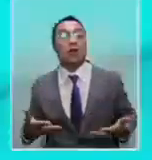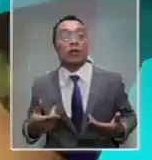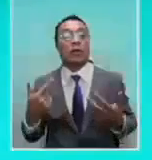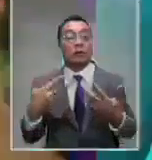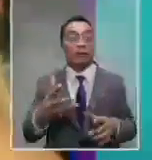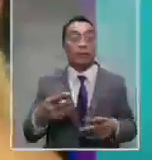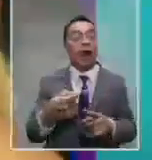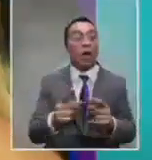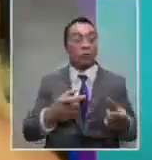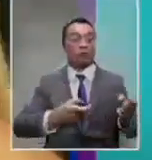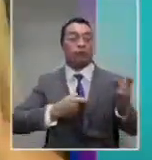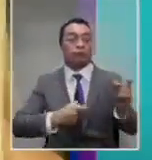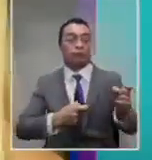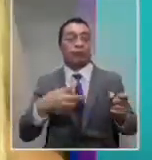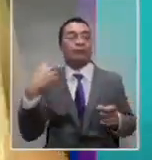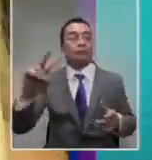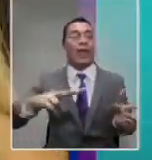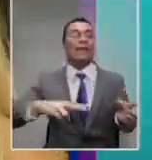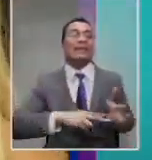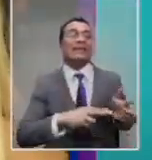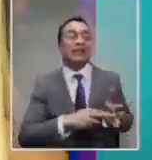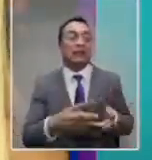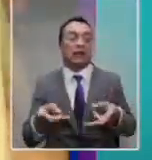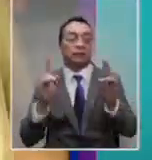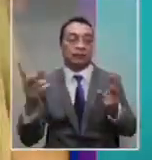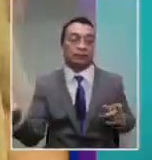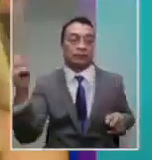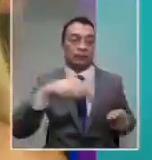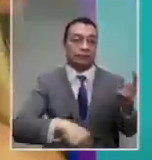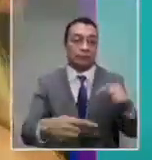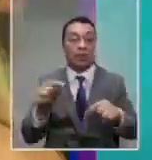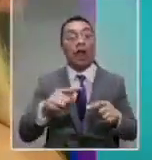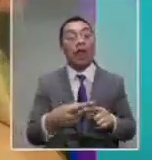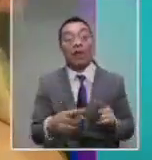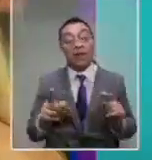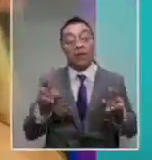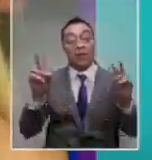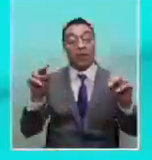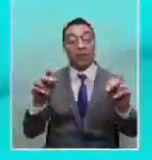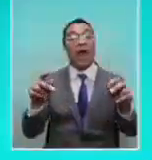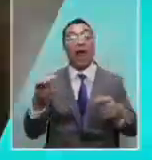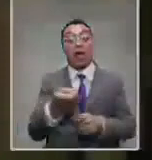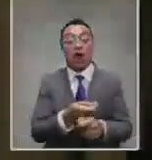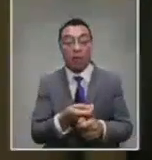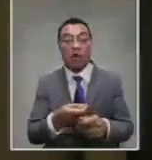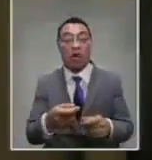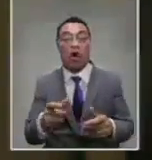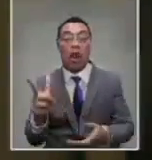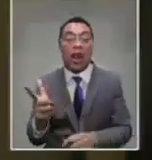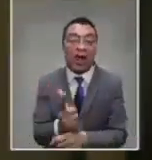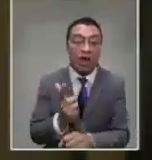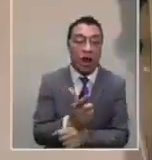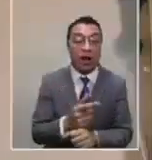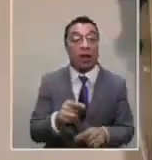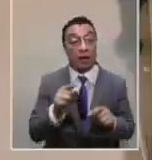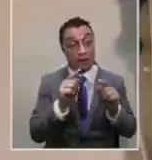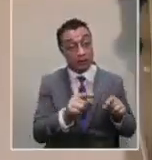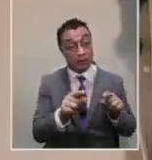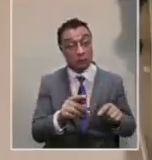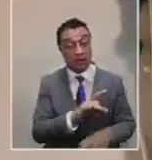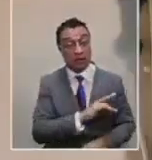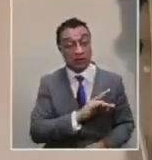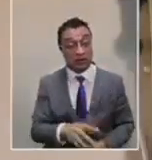motivados por un conflicto armado, a diferencia de la mayoría de los inmigrantes latinoamericanos, que vienen por razones más económicas y laborales. Sí. En ese